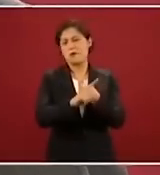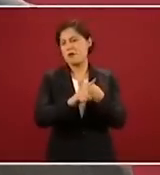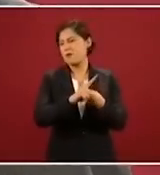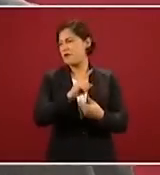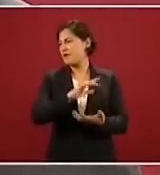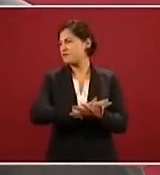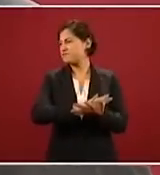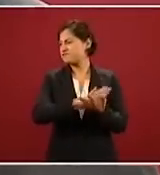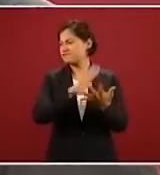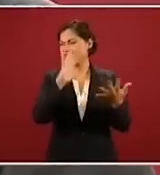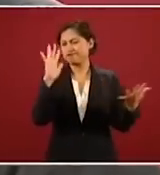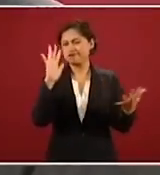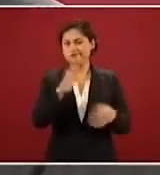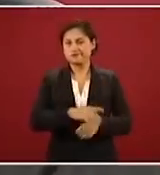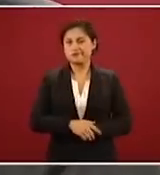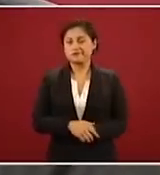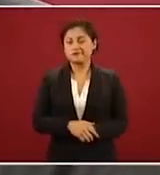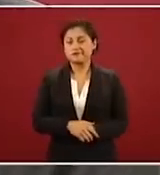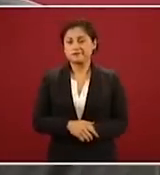Bueno,